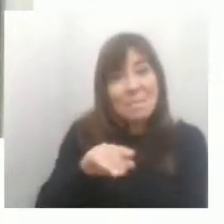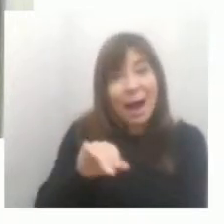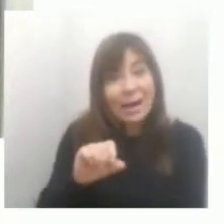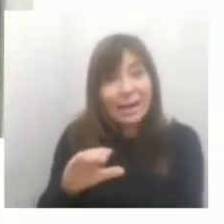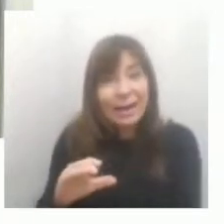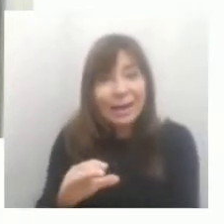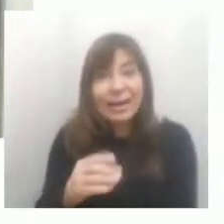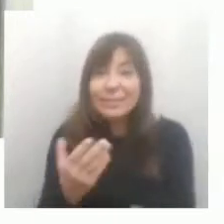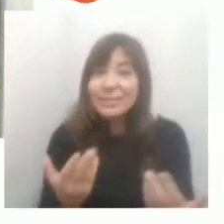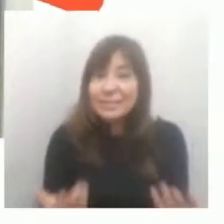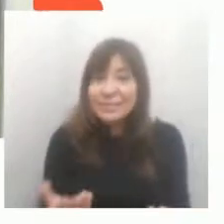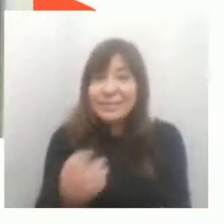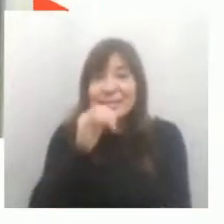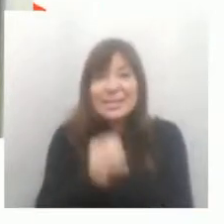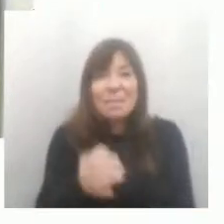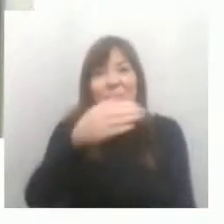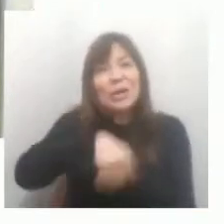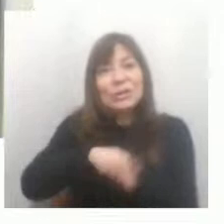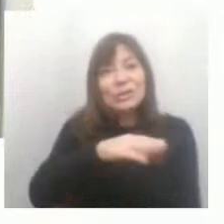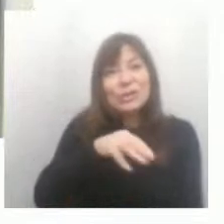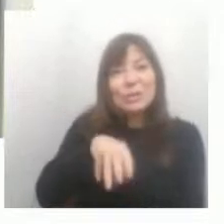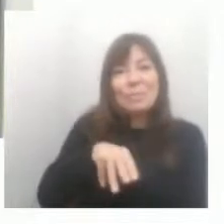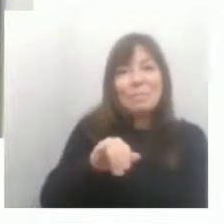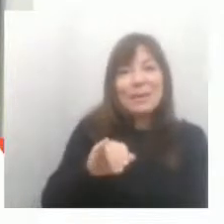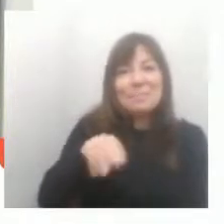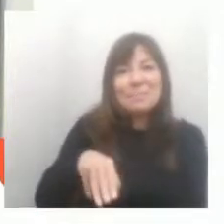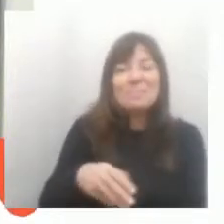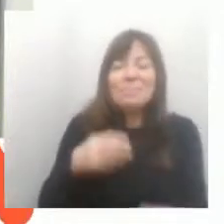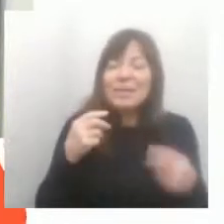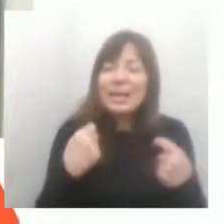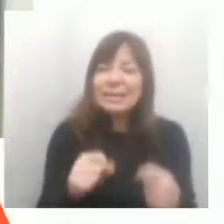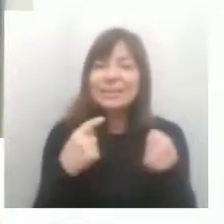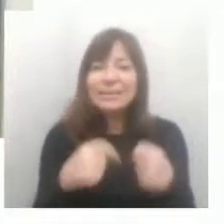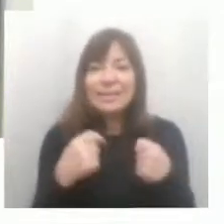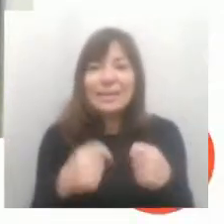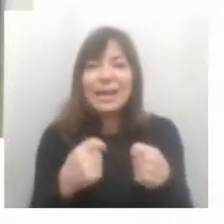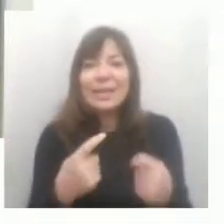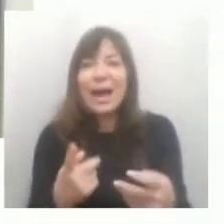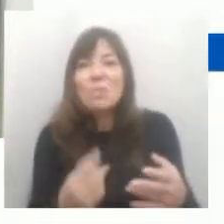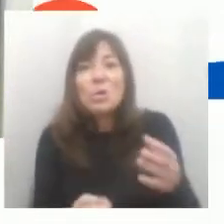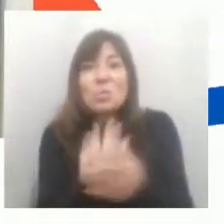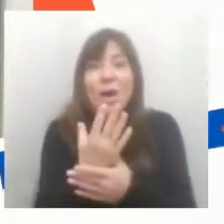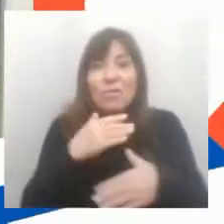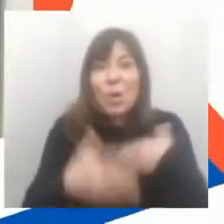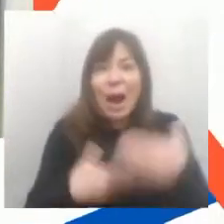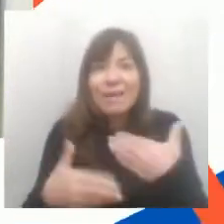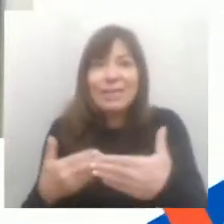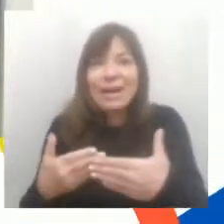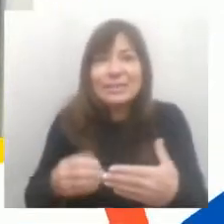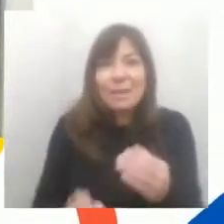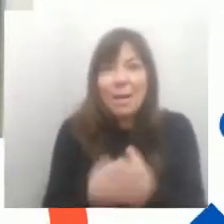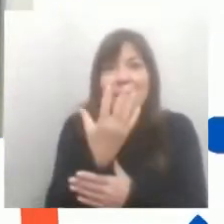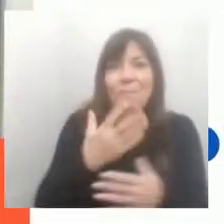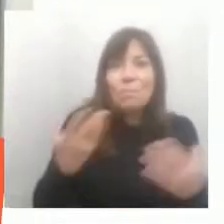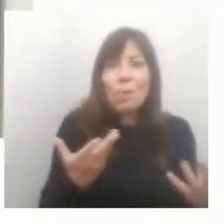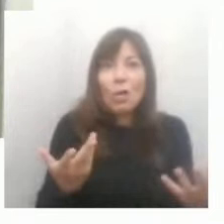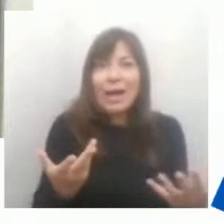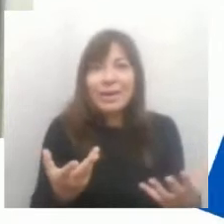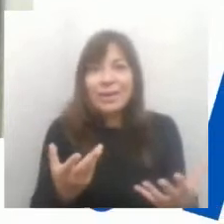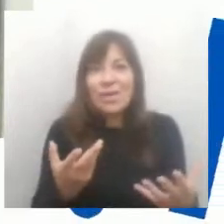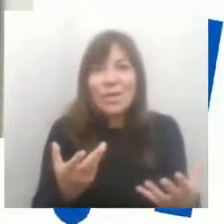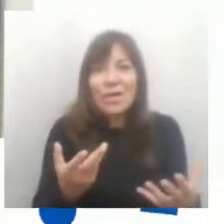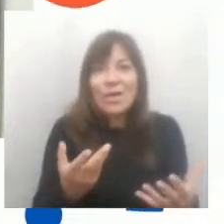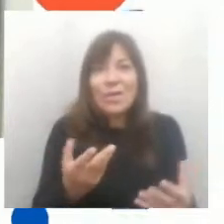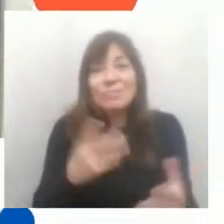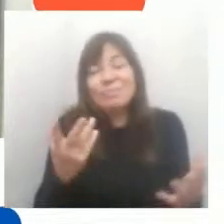Como siempre, nosotros acá en el MIM tratábamos de dar nuevos avances, se han tratado siempre de estar a la vanguardia y